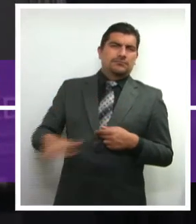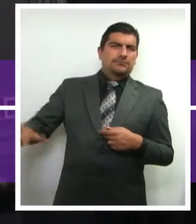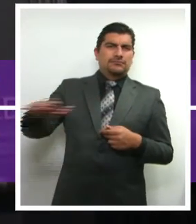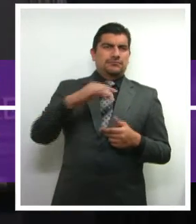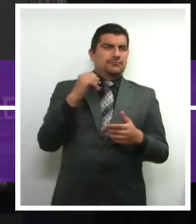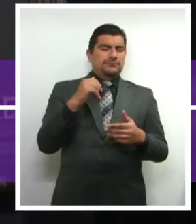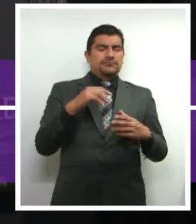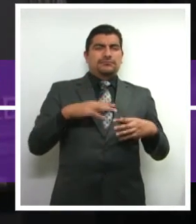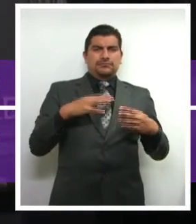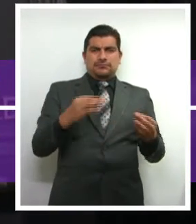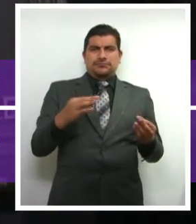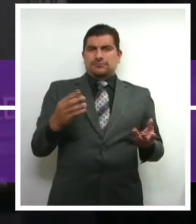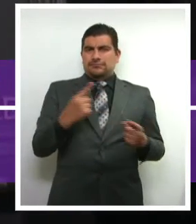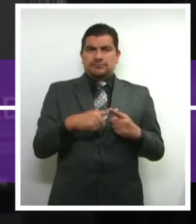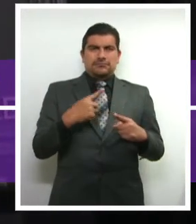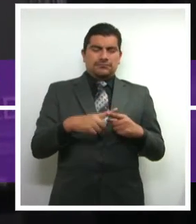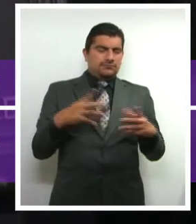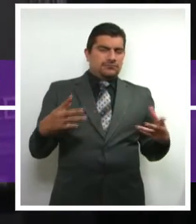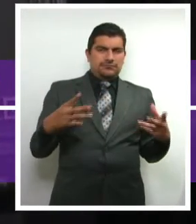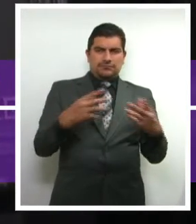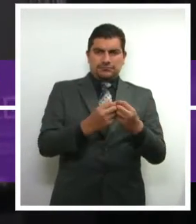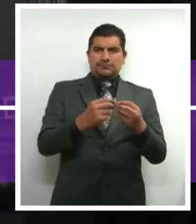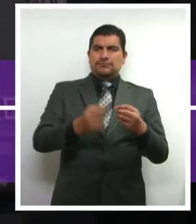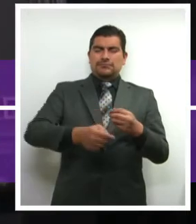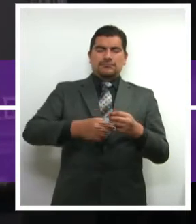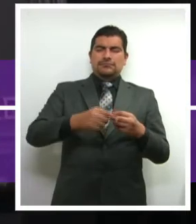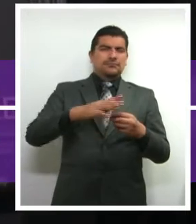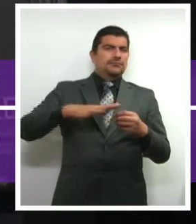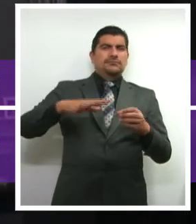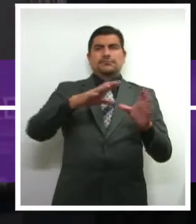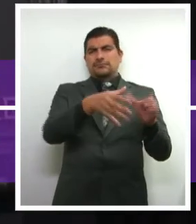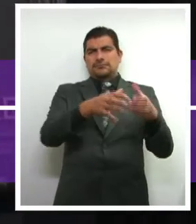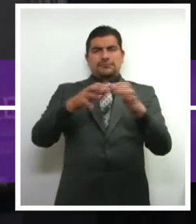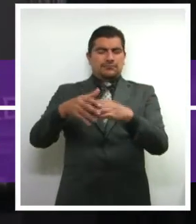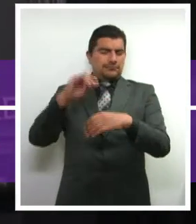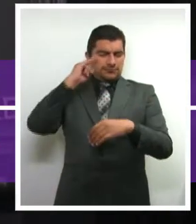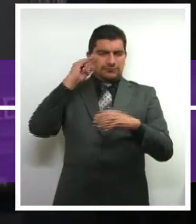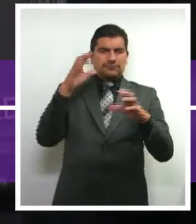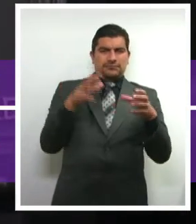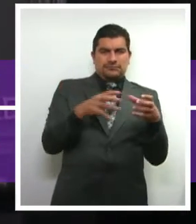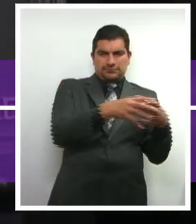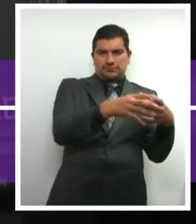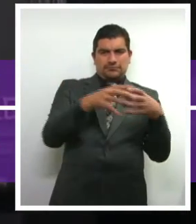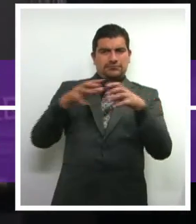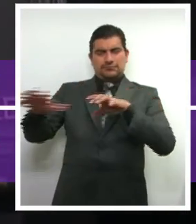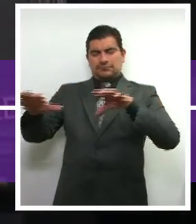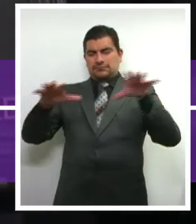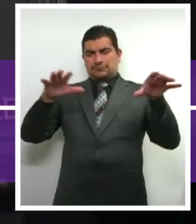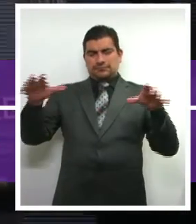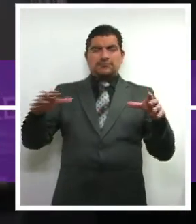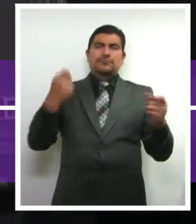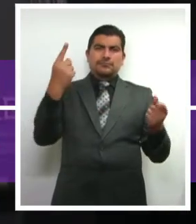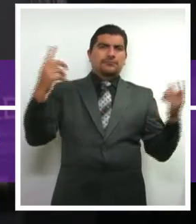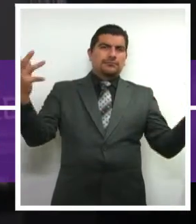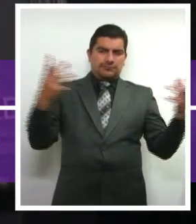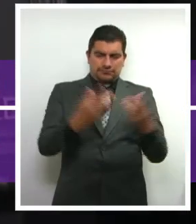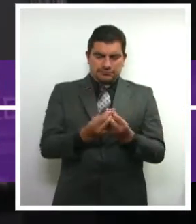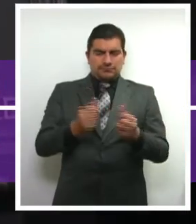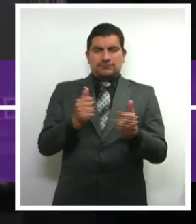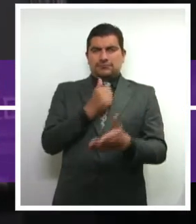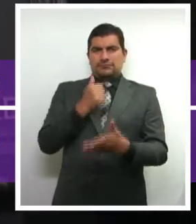las representaciones de las comunidades indígenas que han decidido radicar en la ciudad, que no